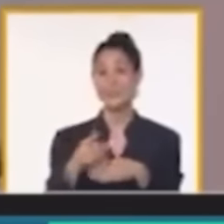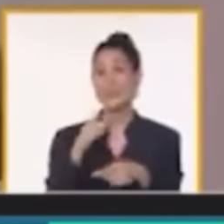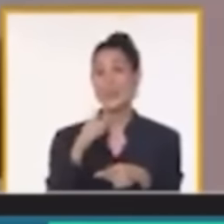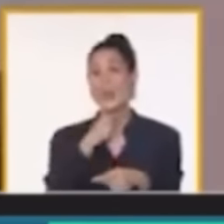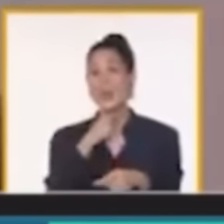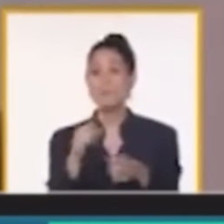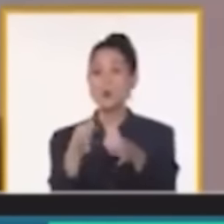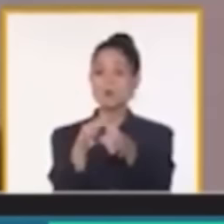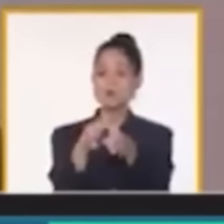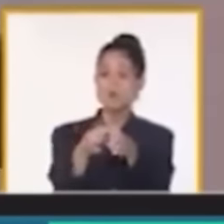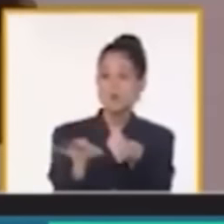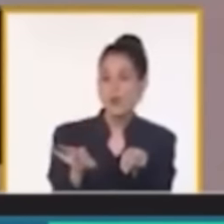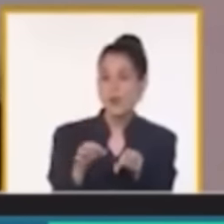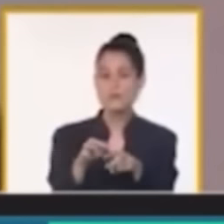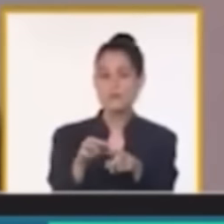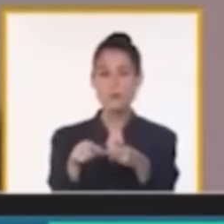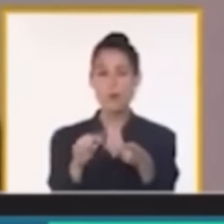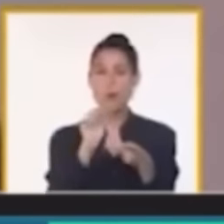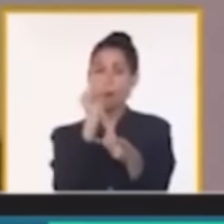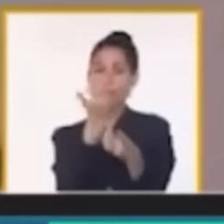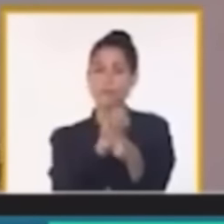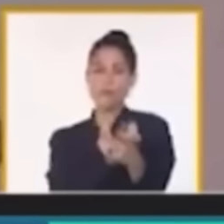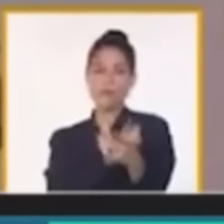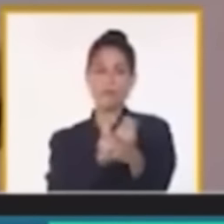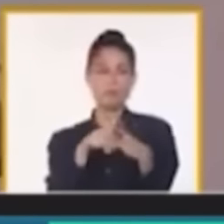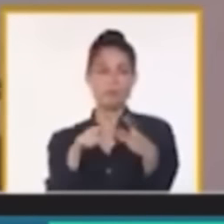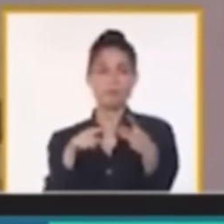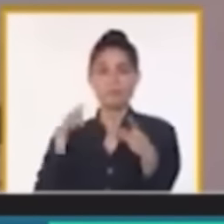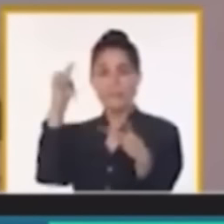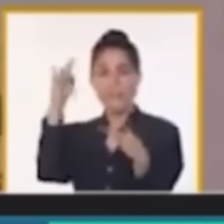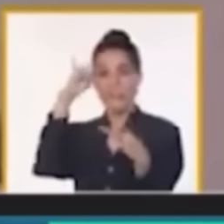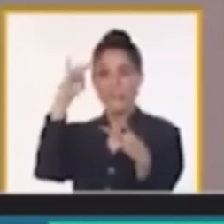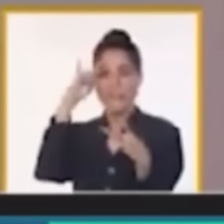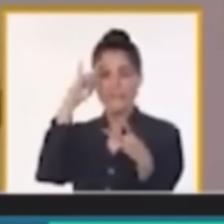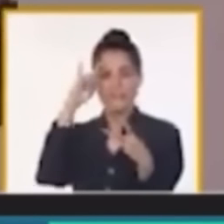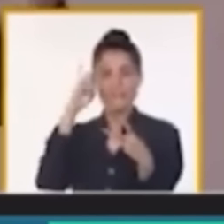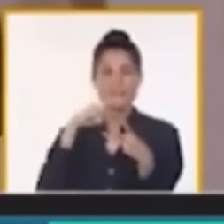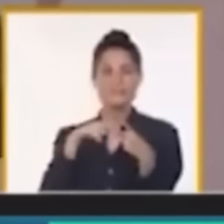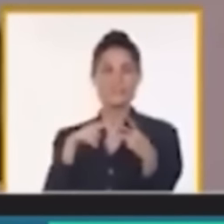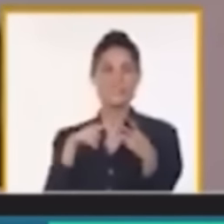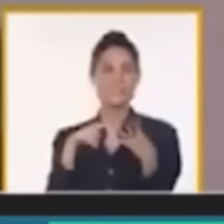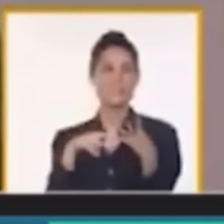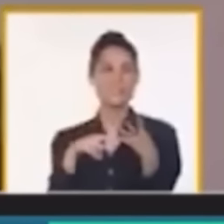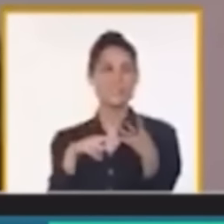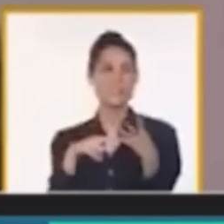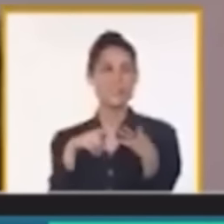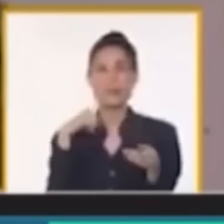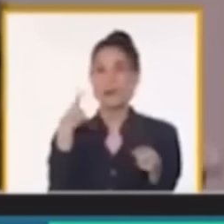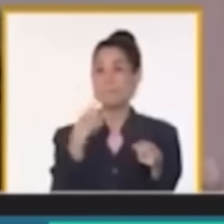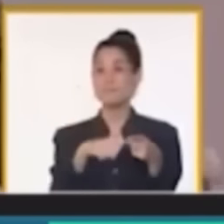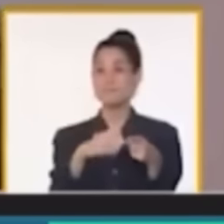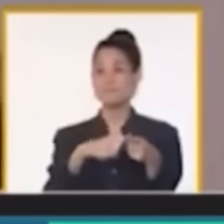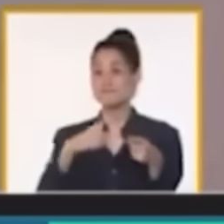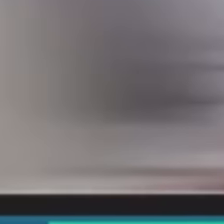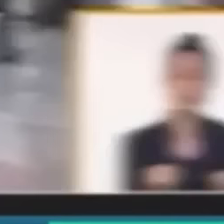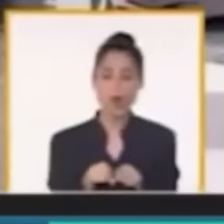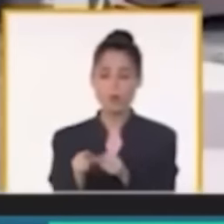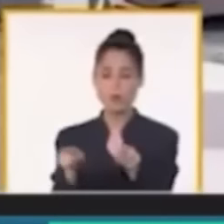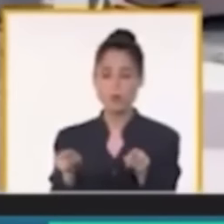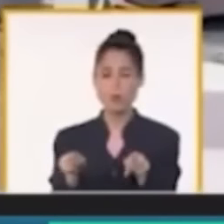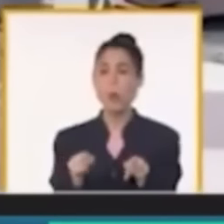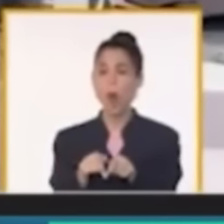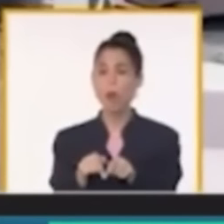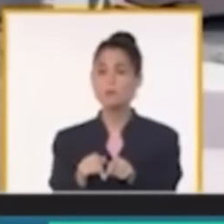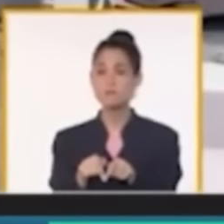huevo como la carne cerdo como la leche La leche como la carne vacuna con los temas relacionados también con el grano